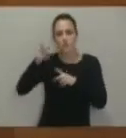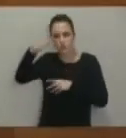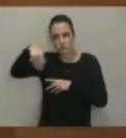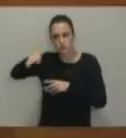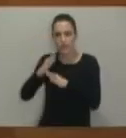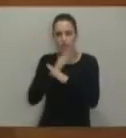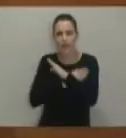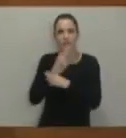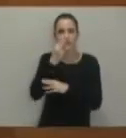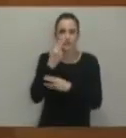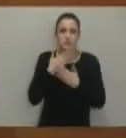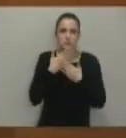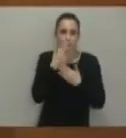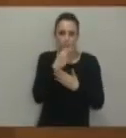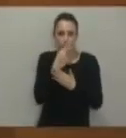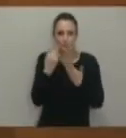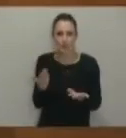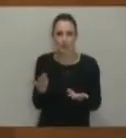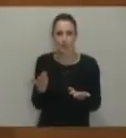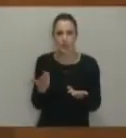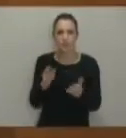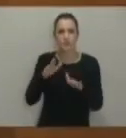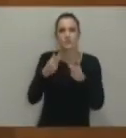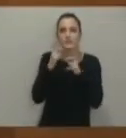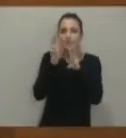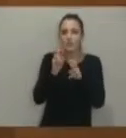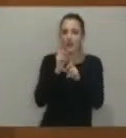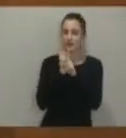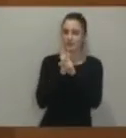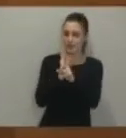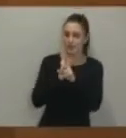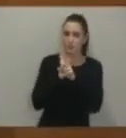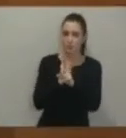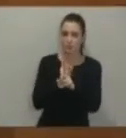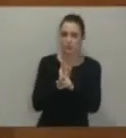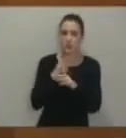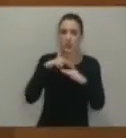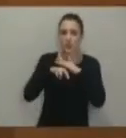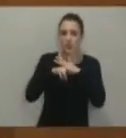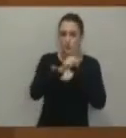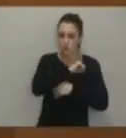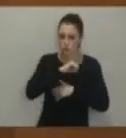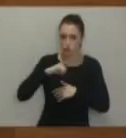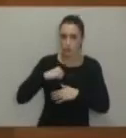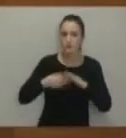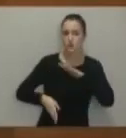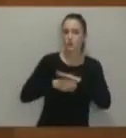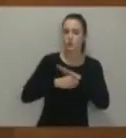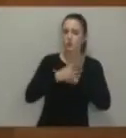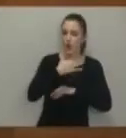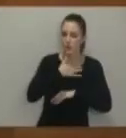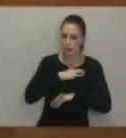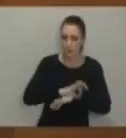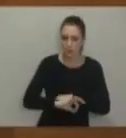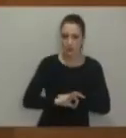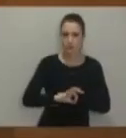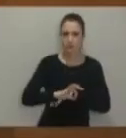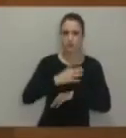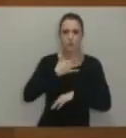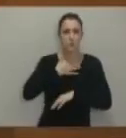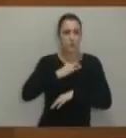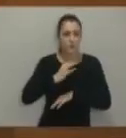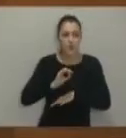prestando el servicio de transporte a sus usuarios con medios propios puedan seguir haciéndolo a plena